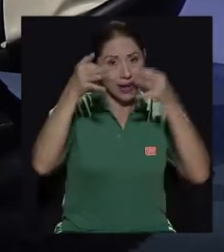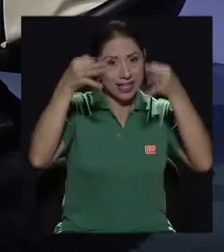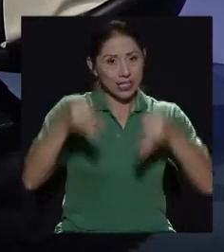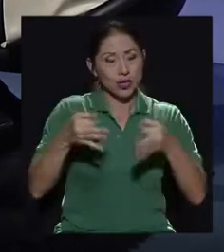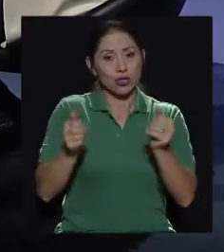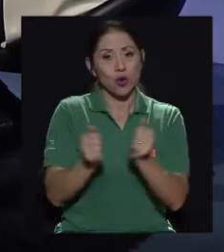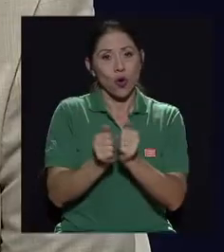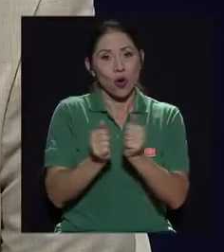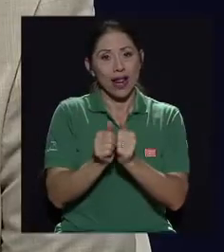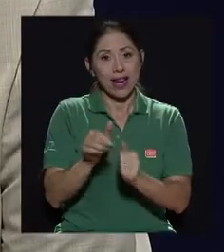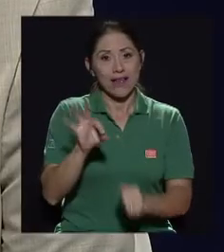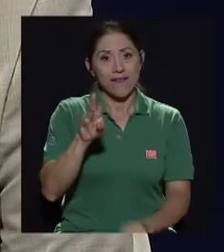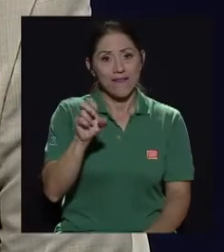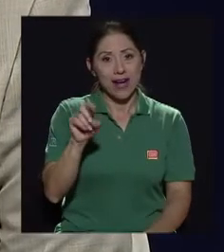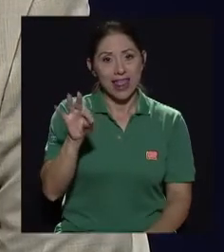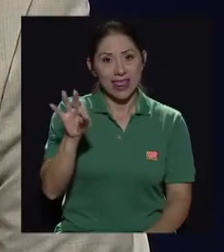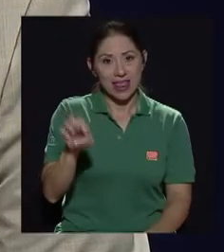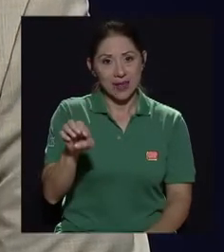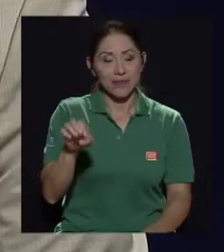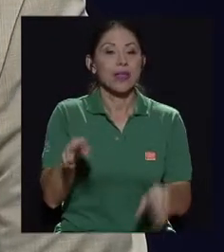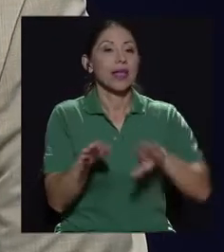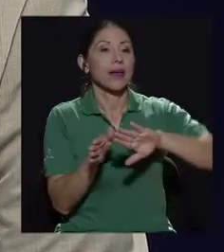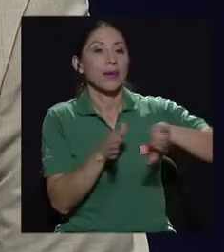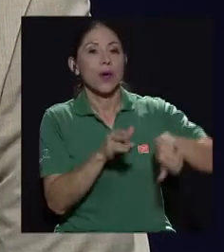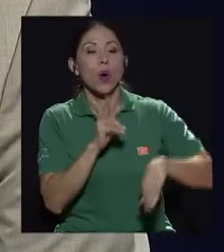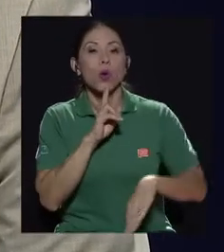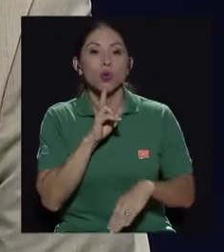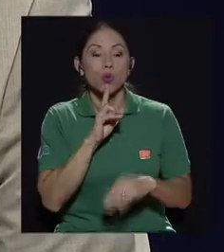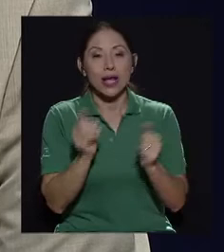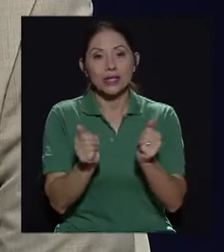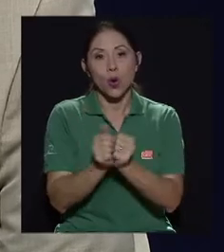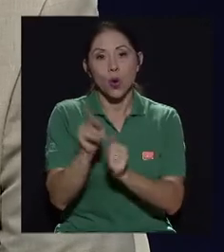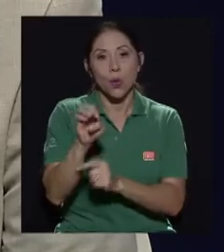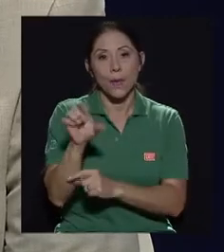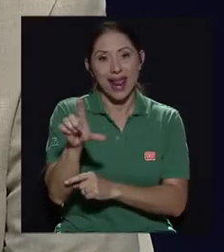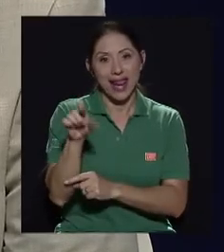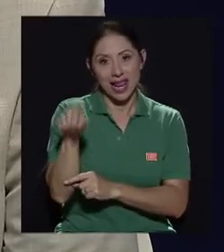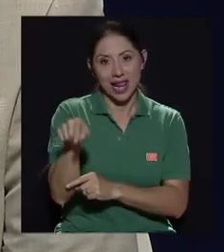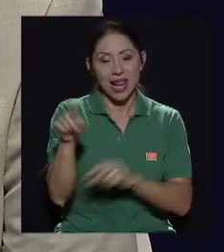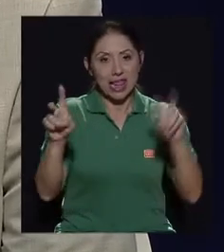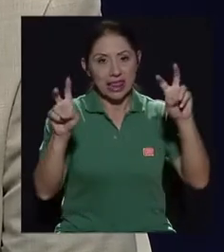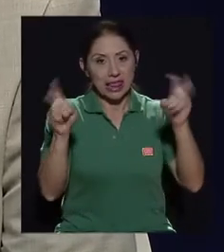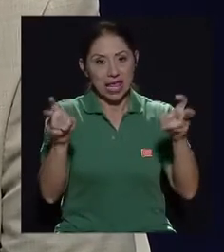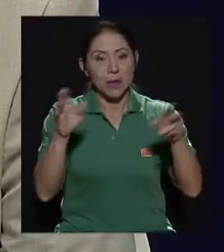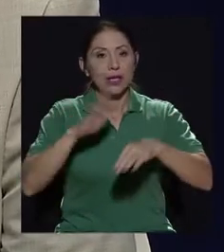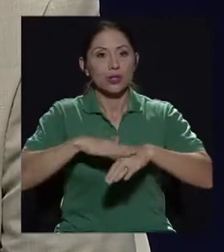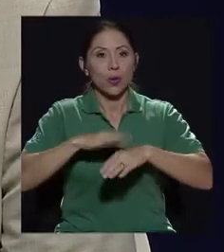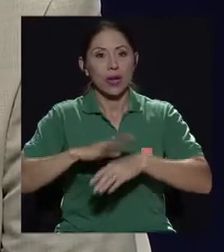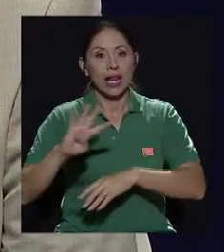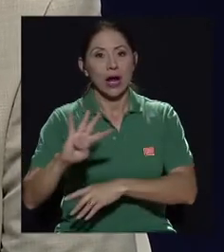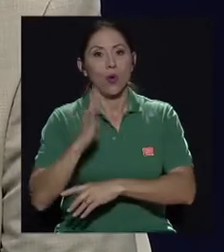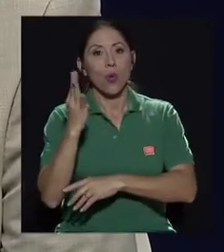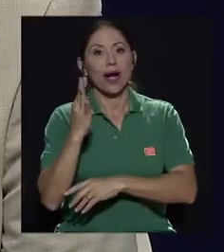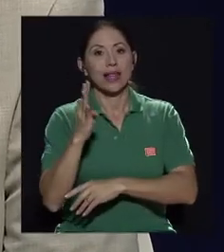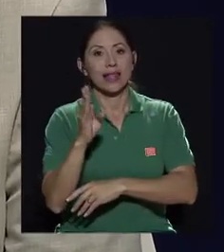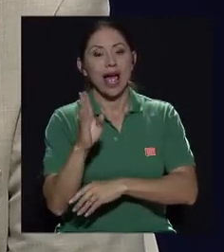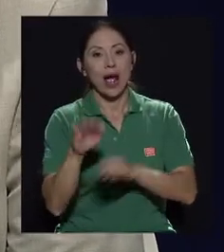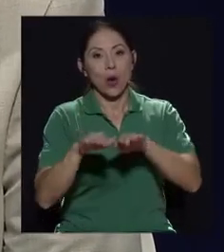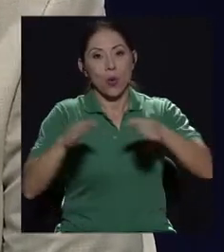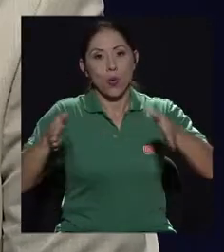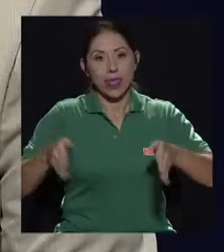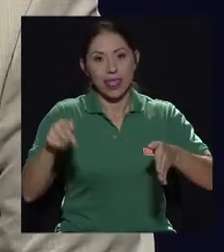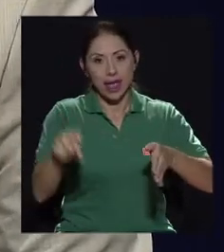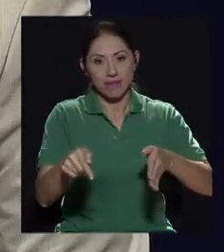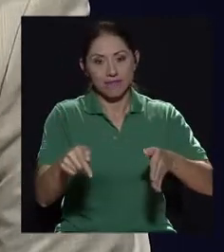y en honduras esté con él pues el tema de la cuarta urna y en